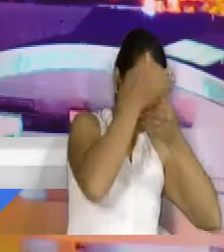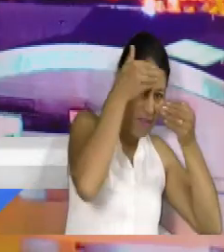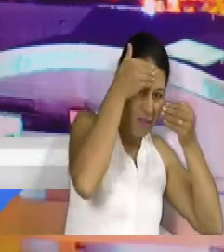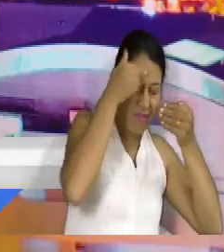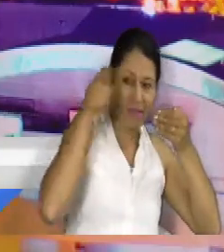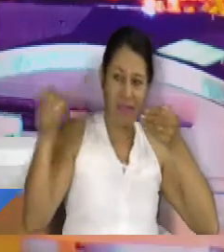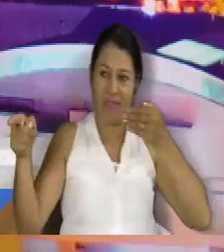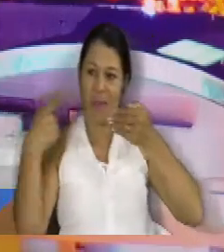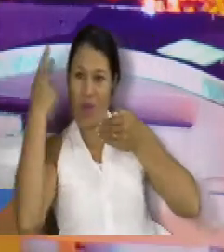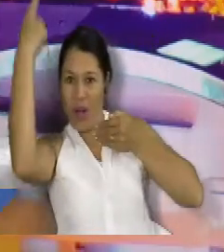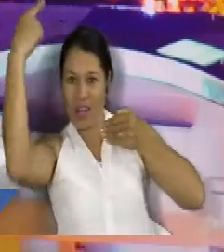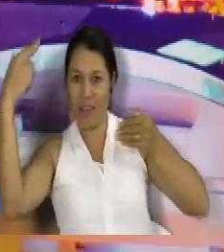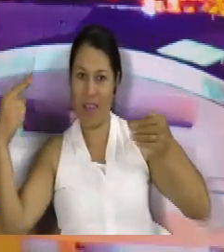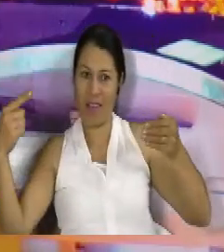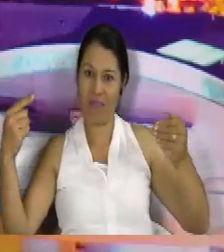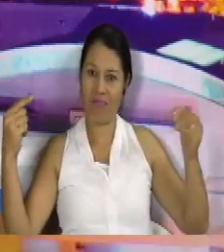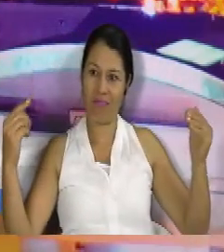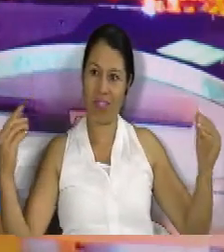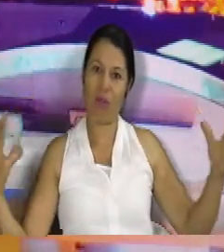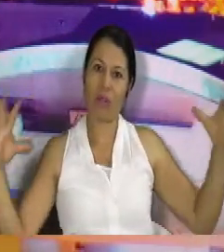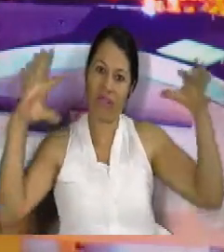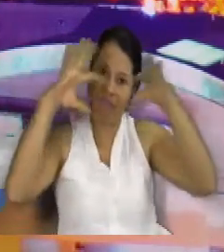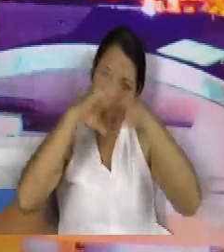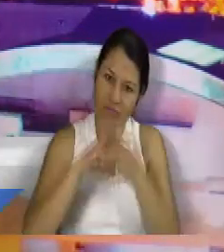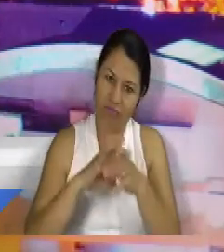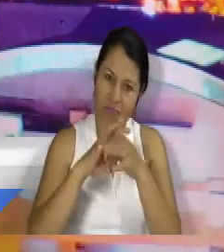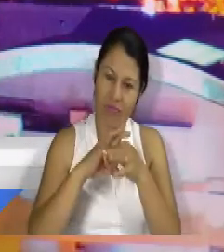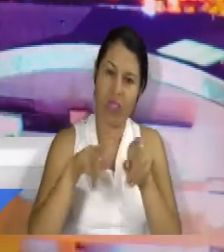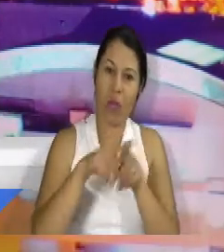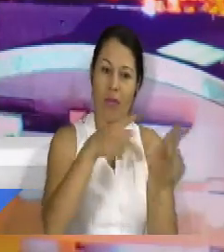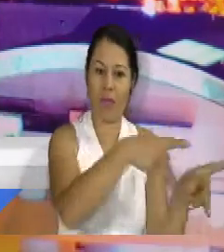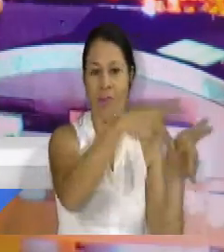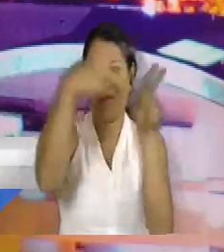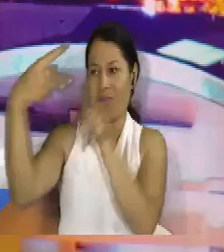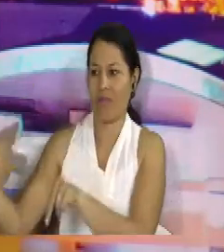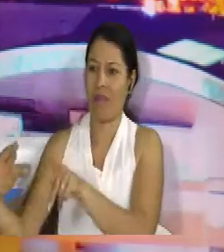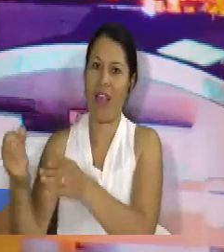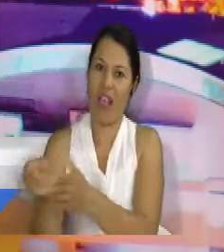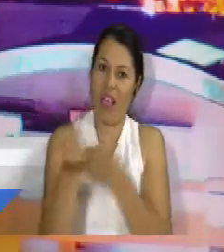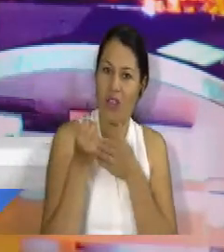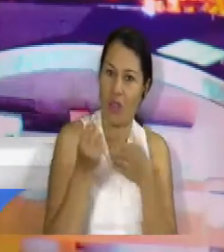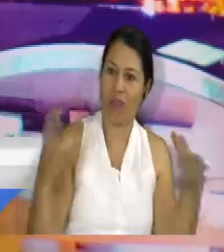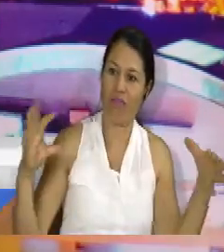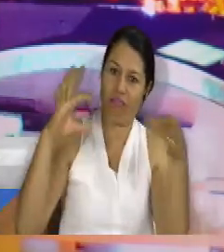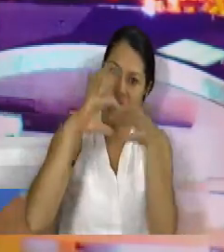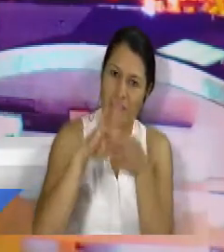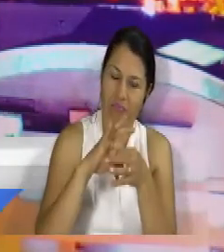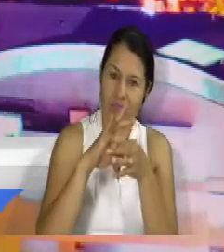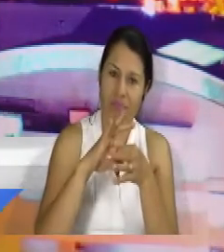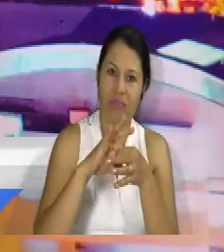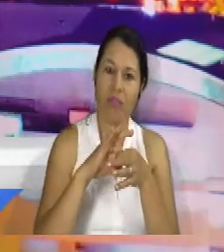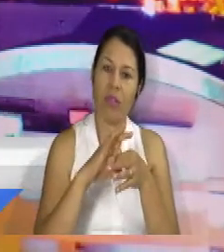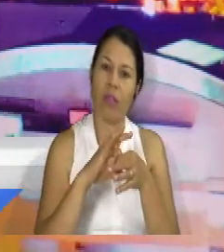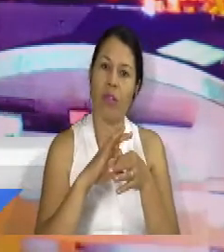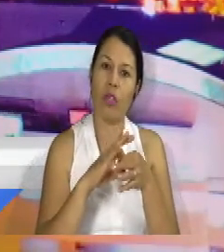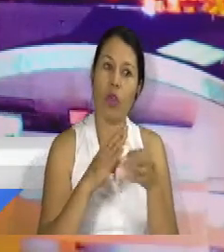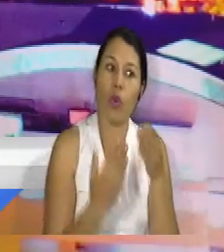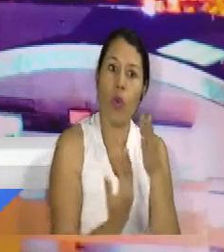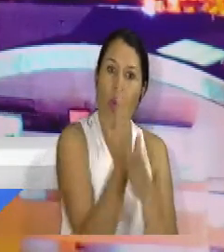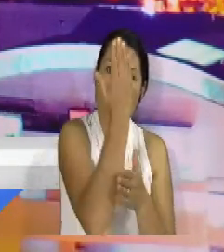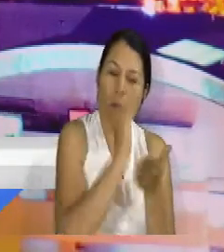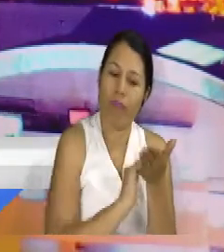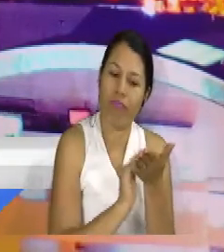para, digamos, ese puente implica superar el pasado para construir el futuro. Eso es lo que hace la